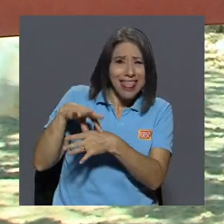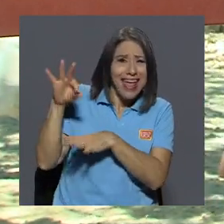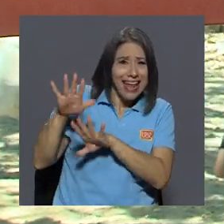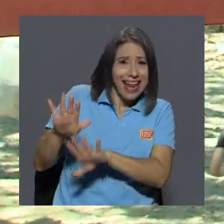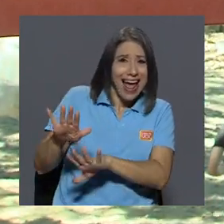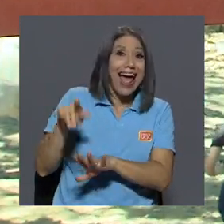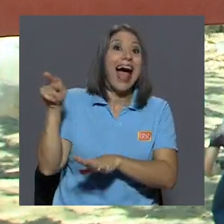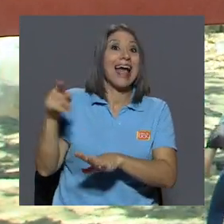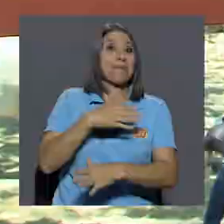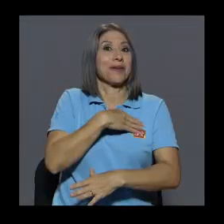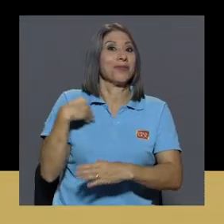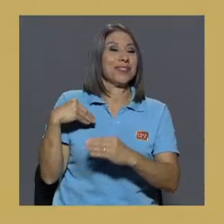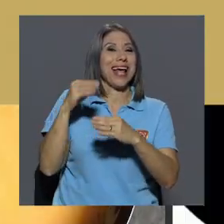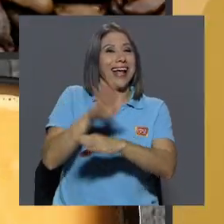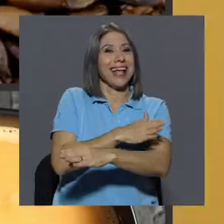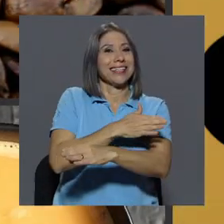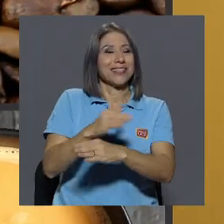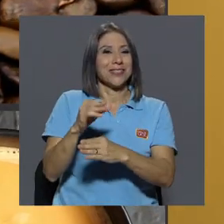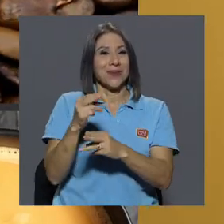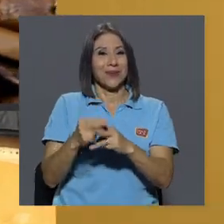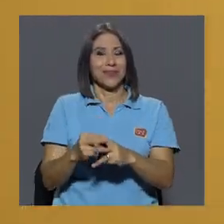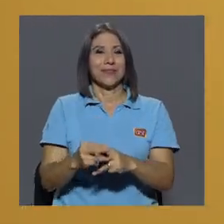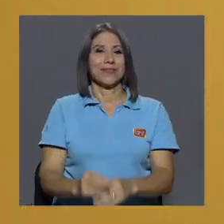de Joan Sebastián.